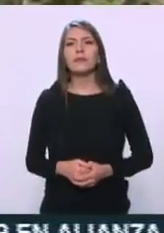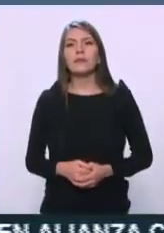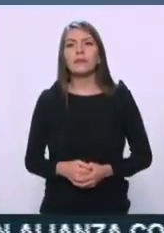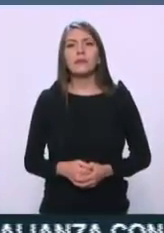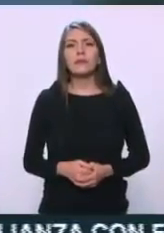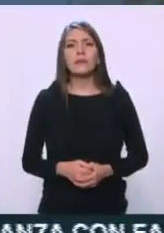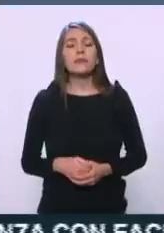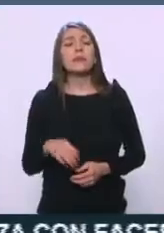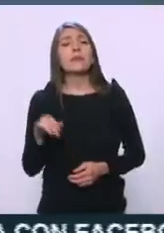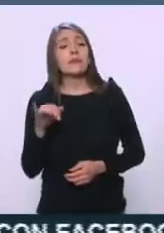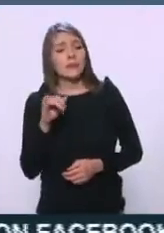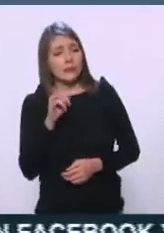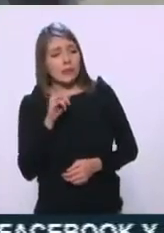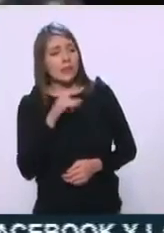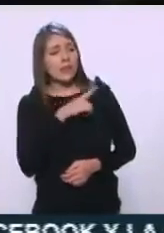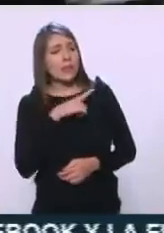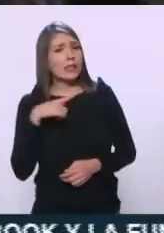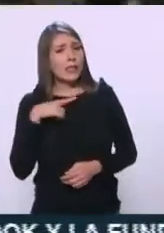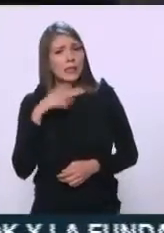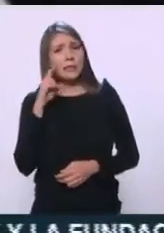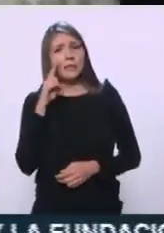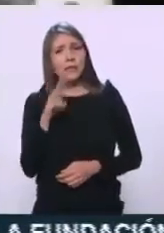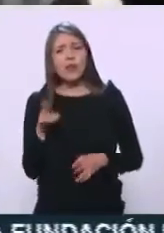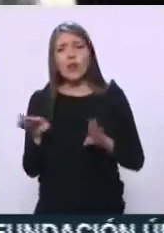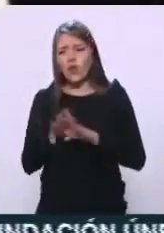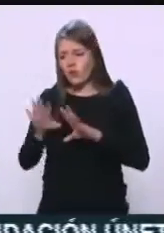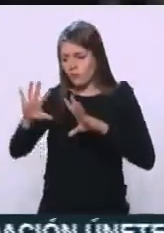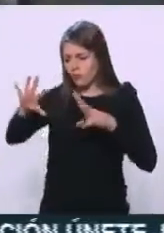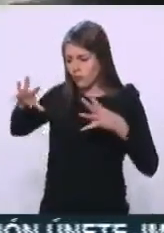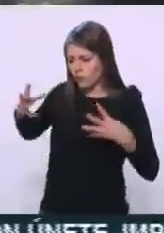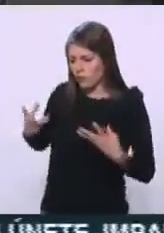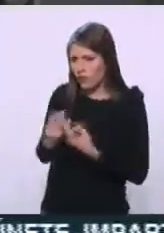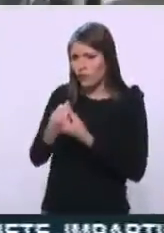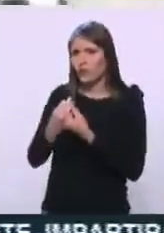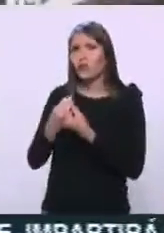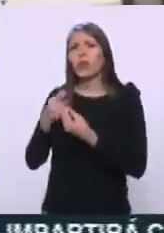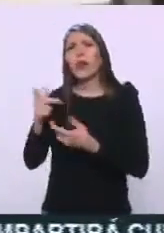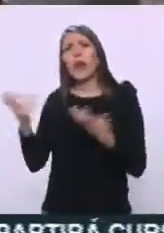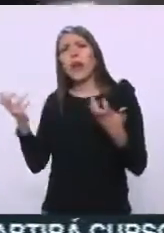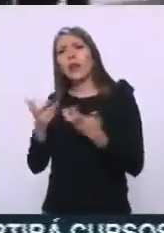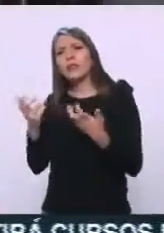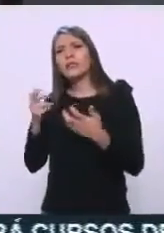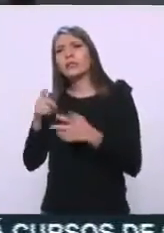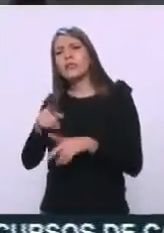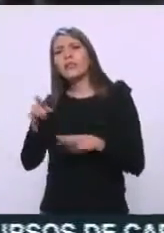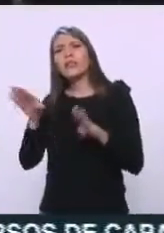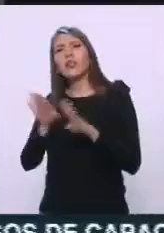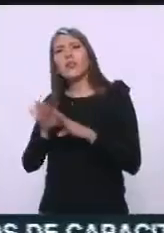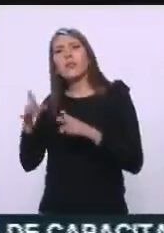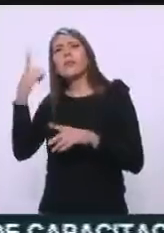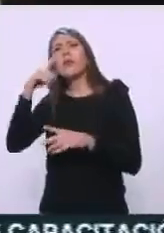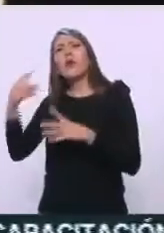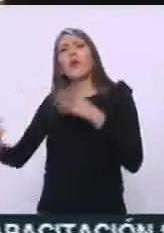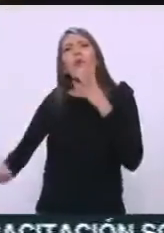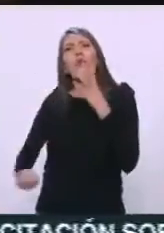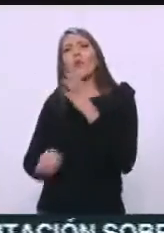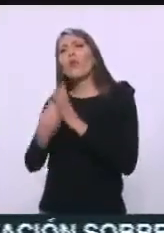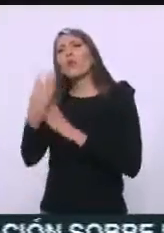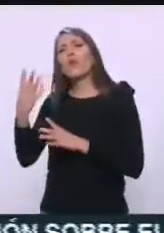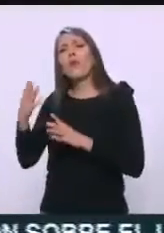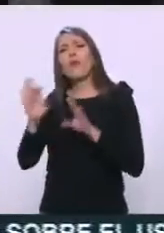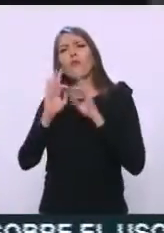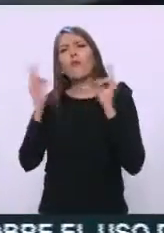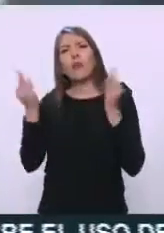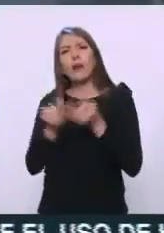en conjunto y verla como un momento determinante en términos de la construcción de un nuevo sistema político